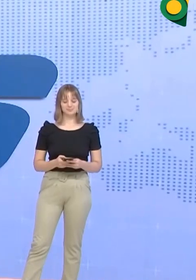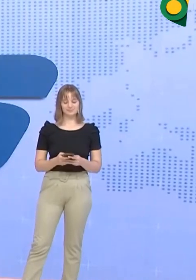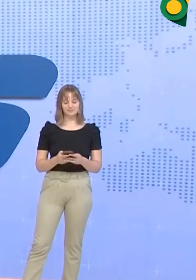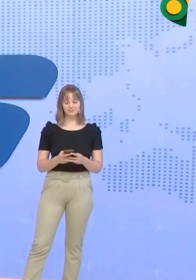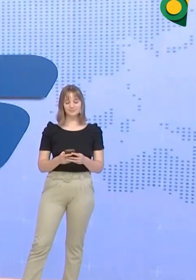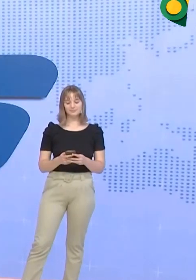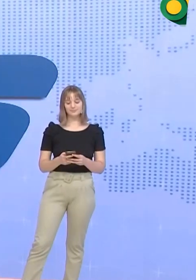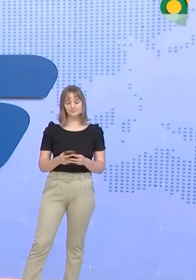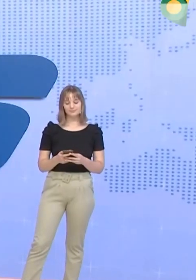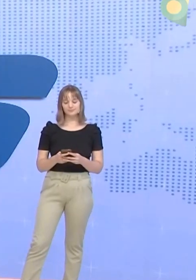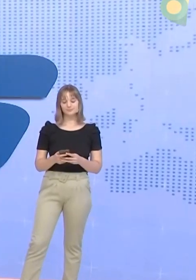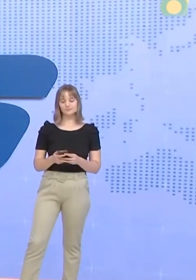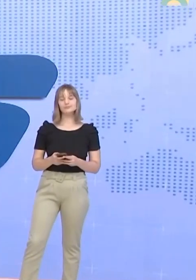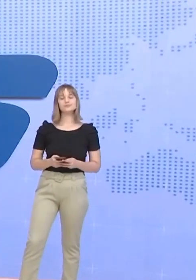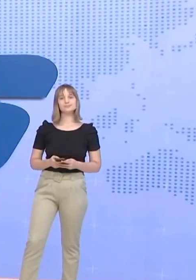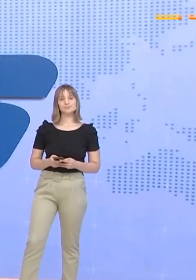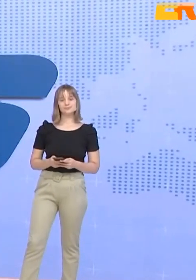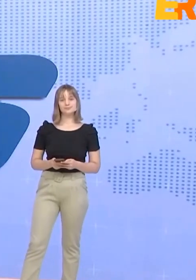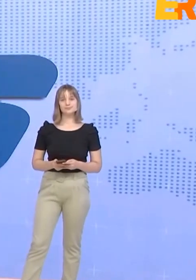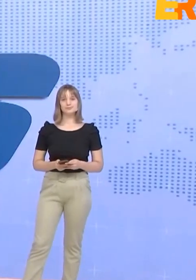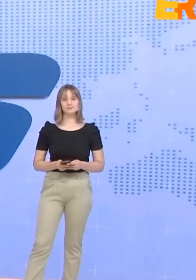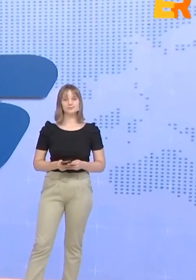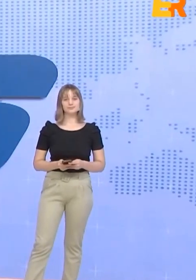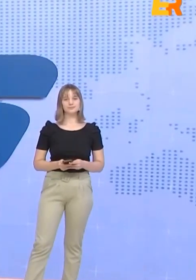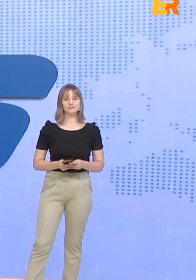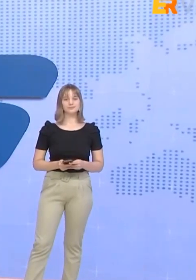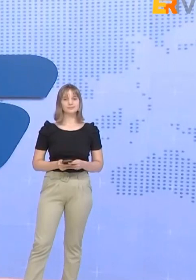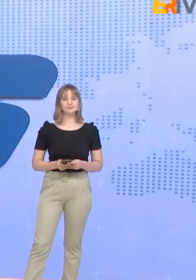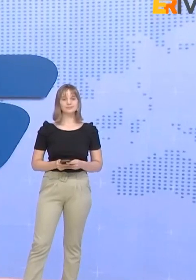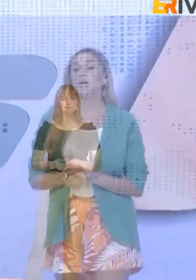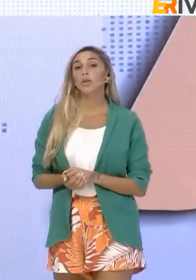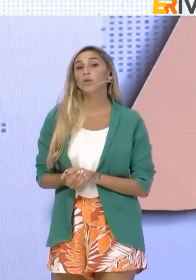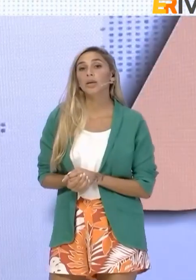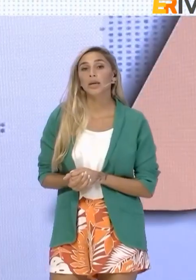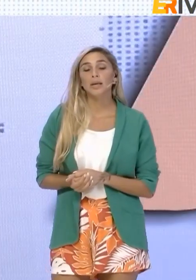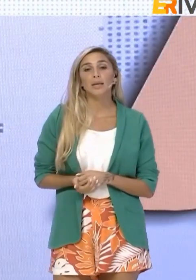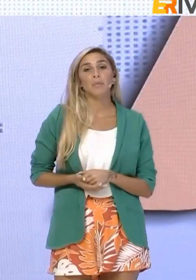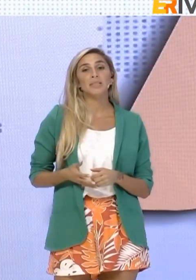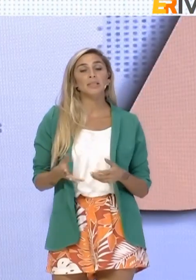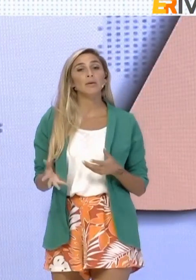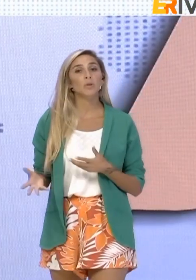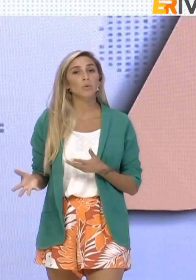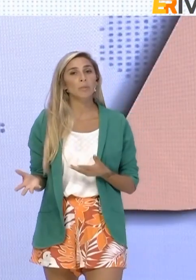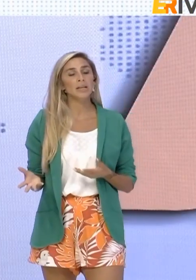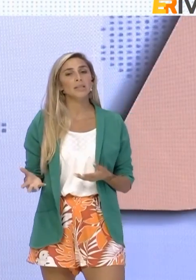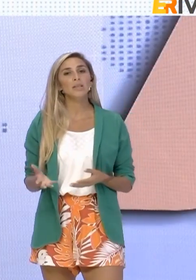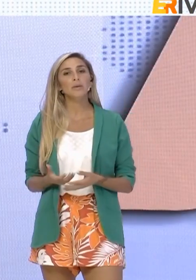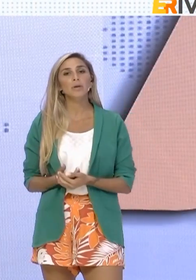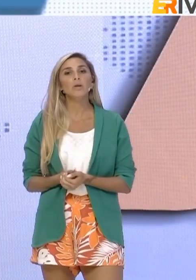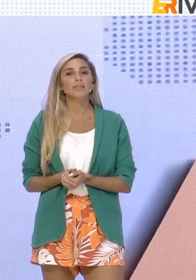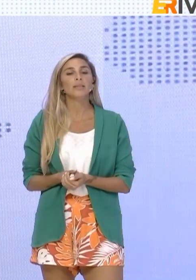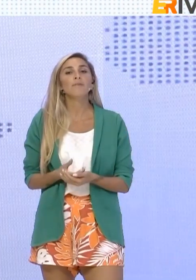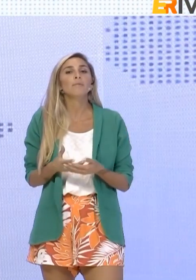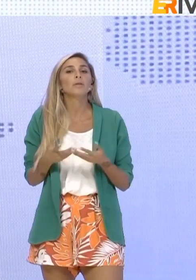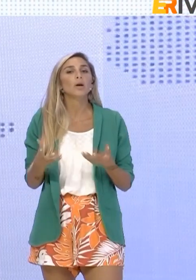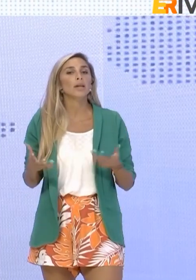te agradecemos esta comunicación y, bueno, por ahí, viste, meternos un poco en tema con esto que presentábamos de alguna manera, que tiene que ver con